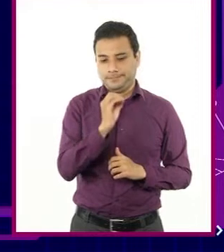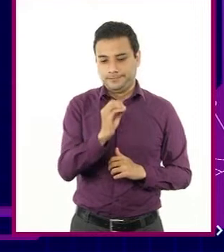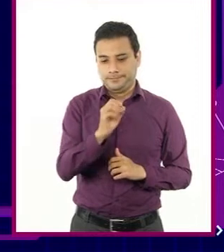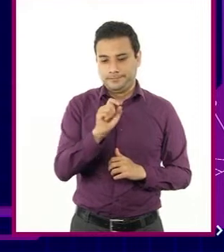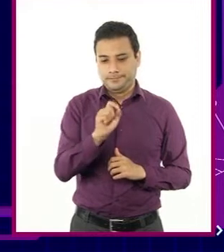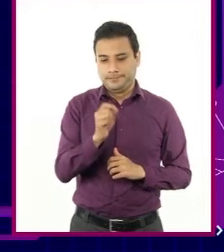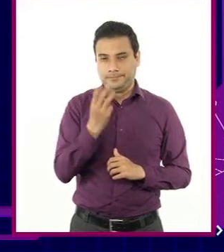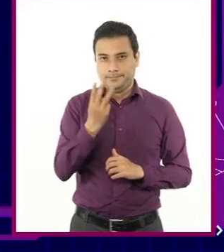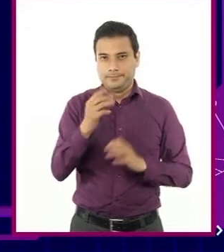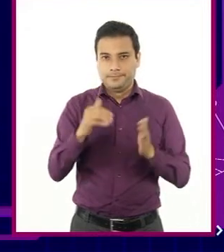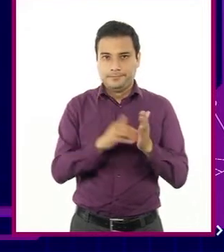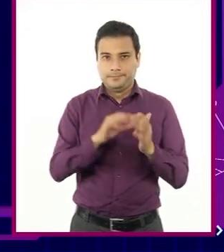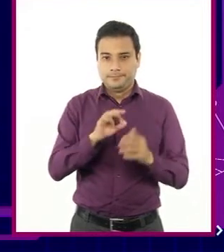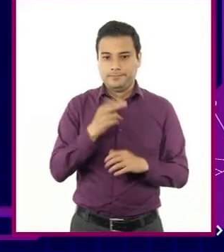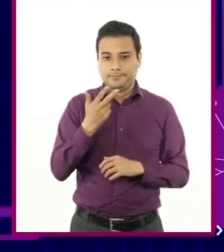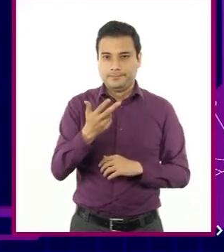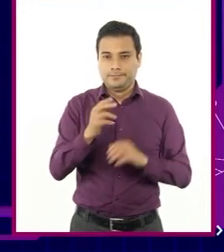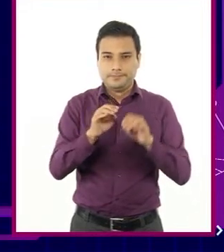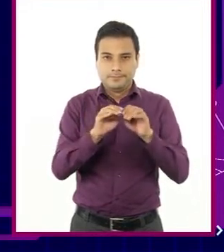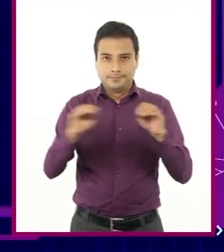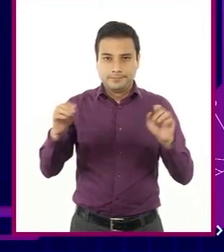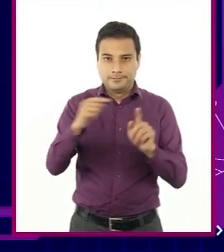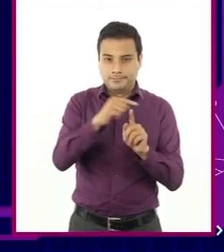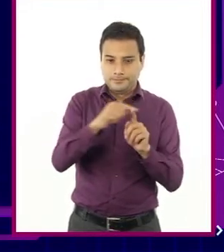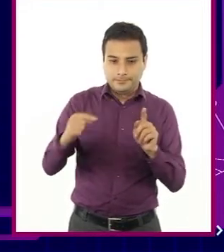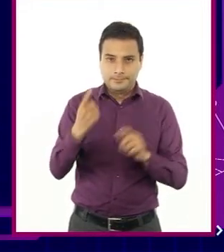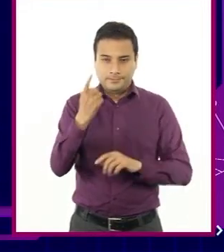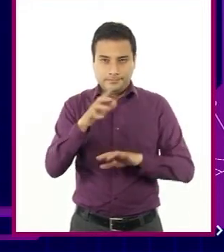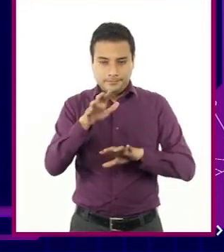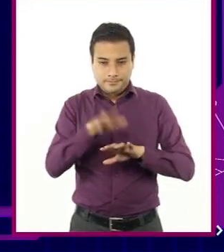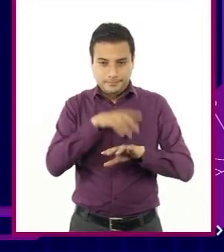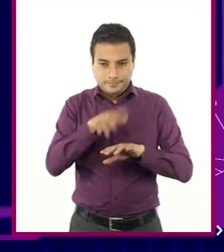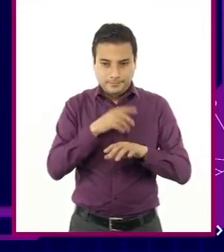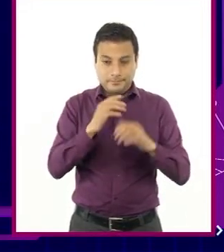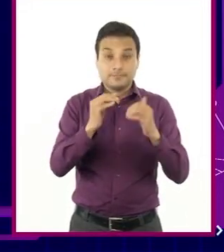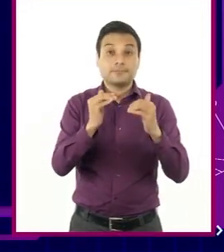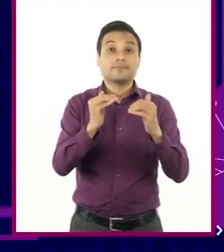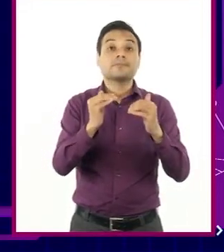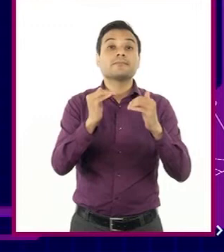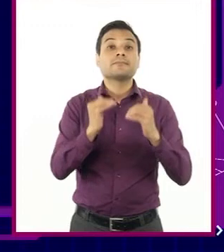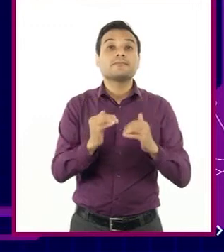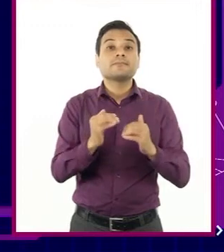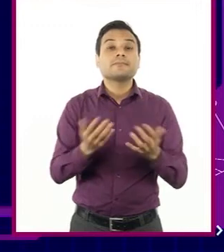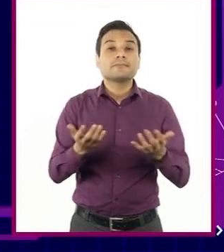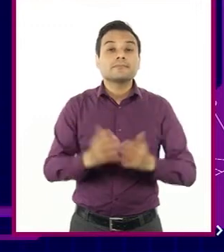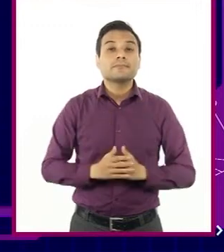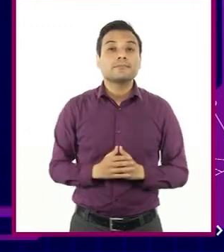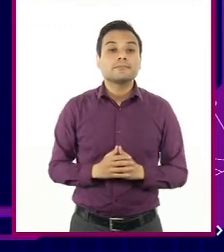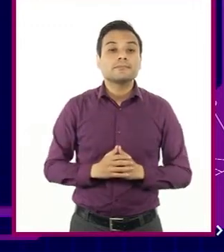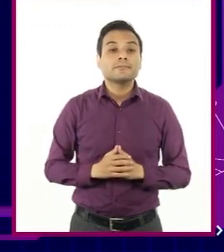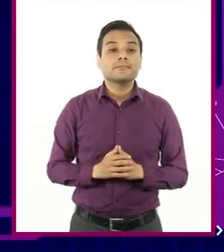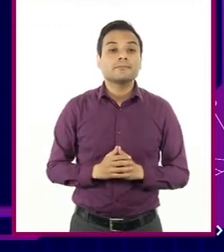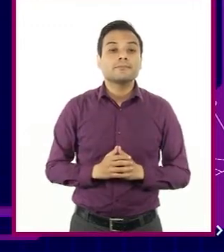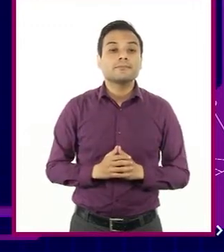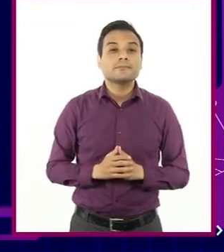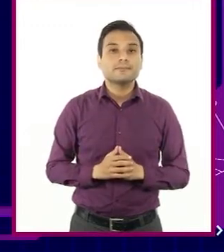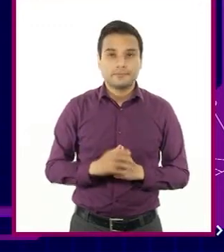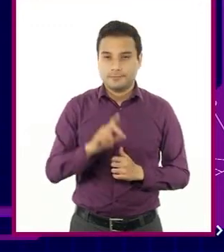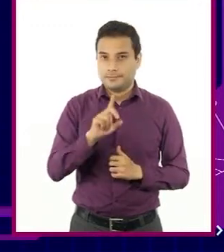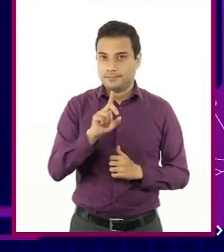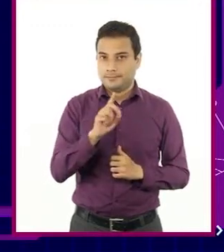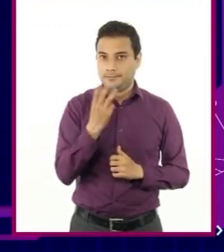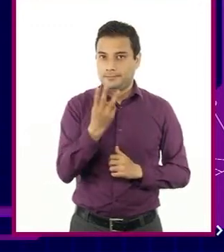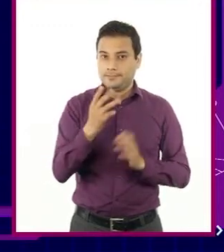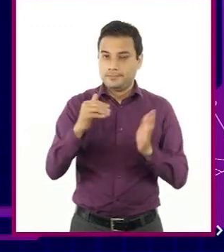0.3048 metros entre un pie. Ahora multiplicamos este factor de conversión con 33.000 pies,